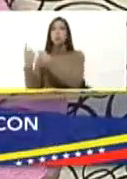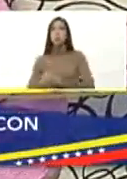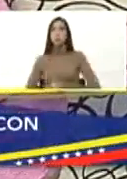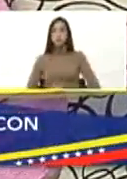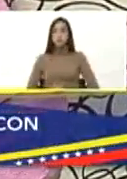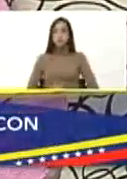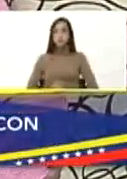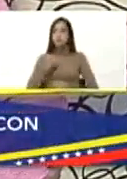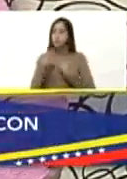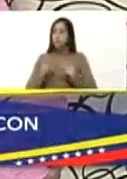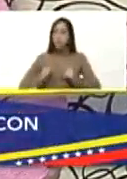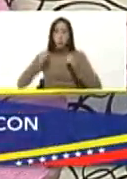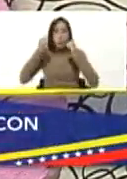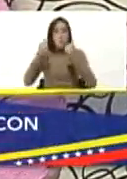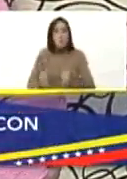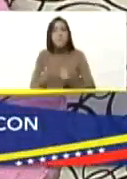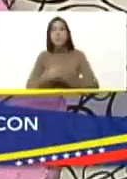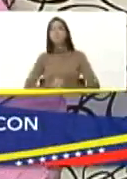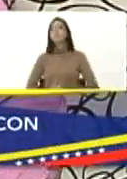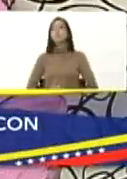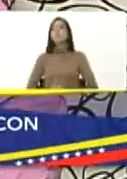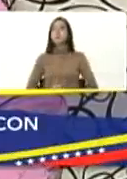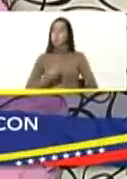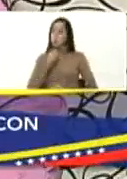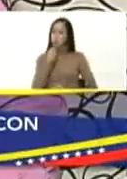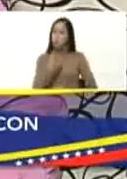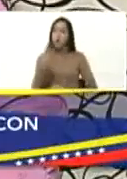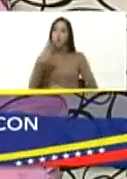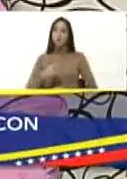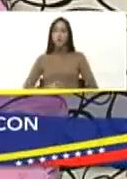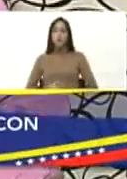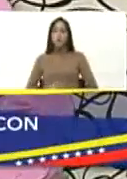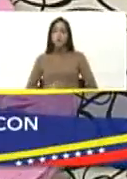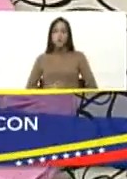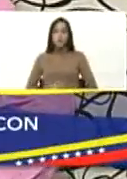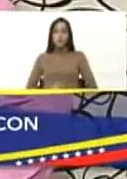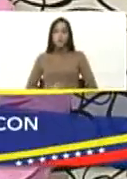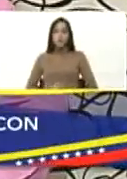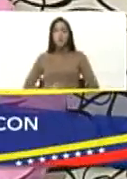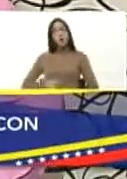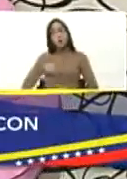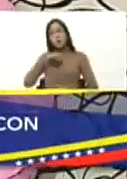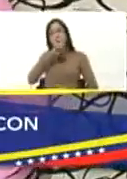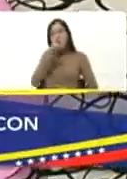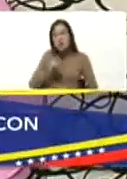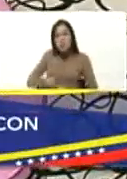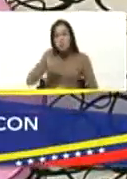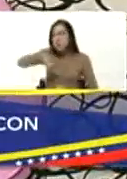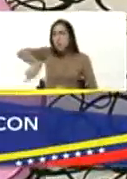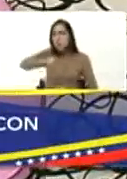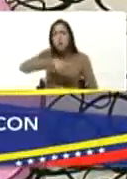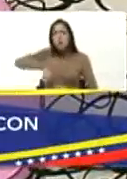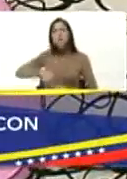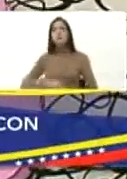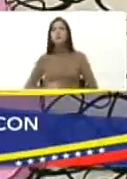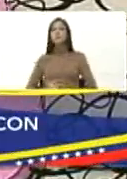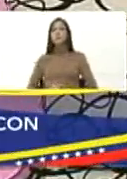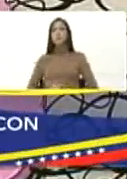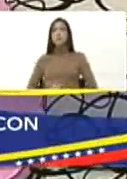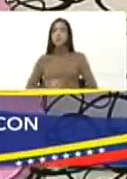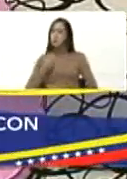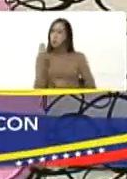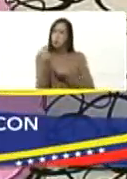Y así arrancó. Y arrancó buen pie. Y yo me pregunto y le pregunto a ustedes, ¿cómo es